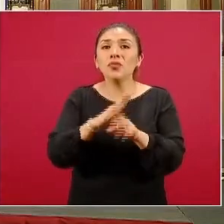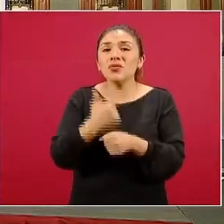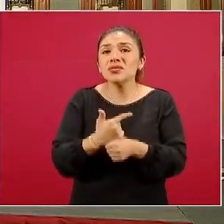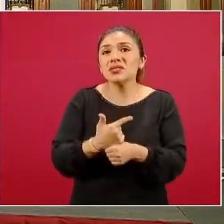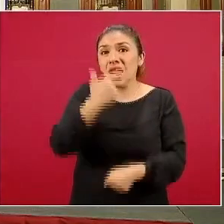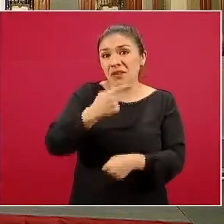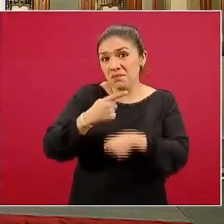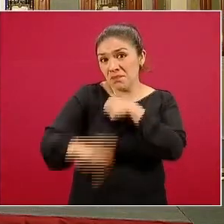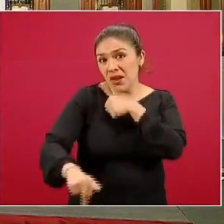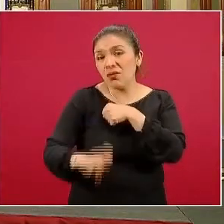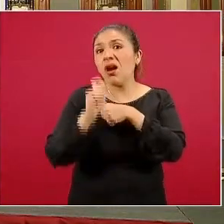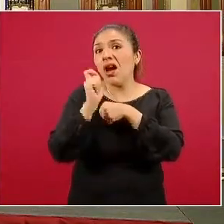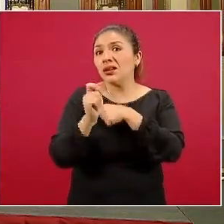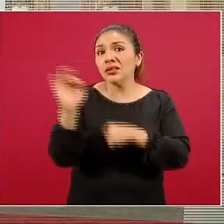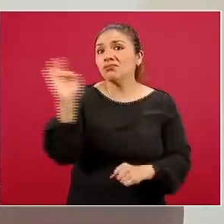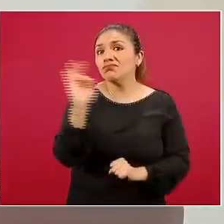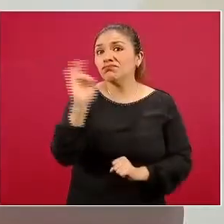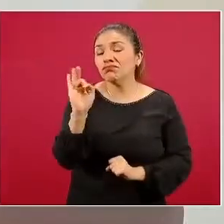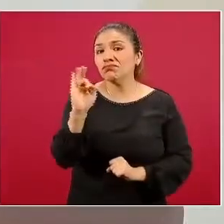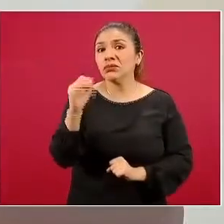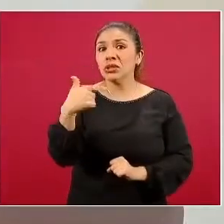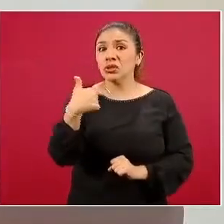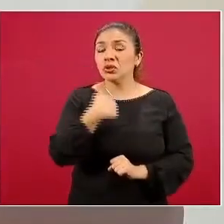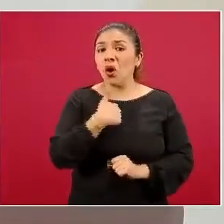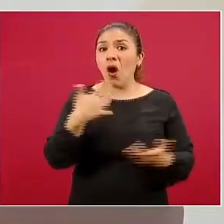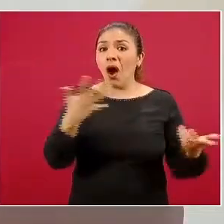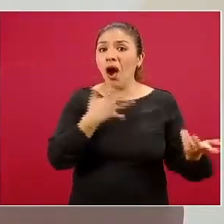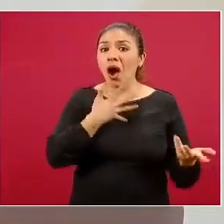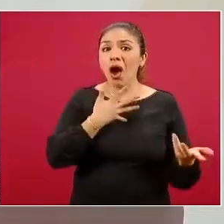riesgo y qué tanto yo el estar